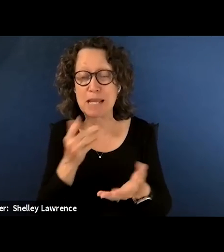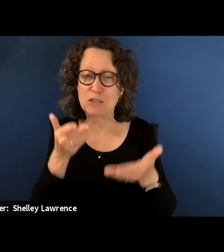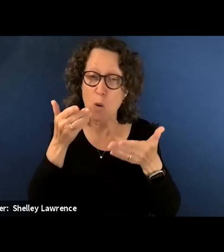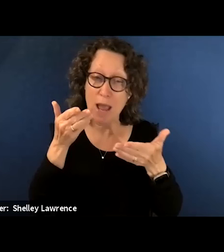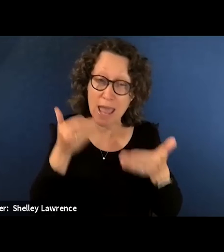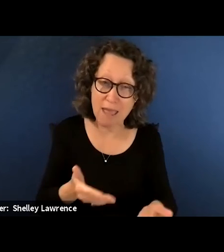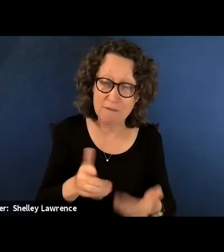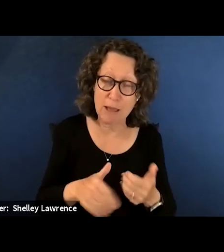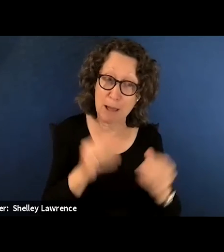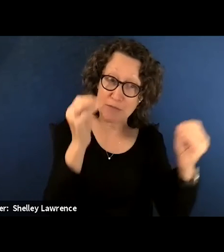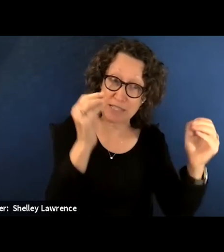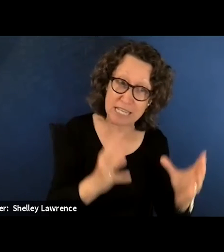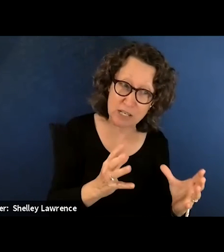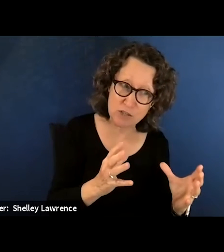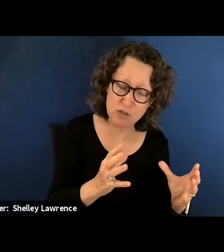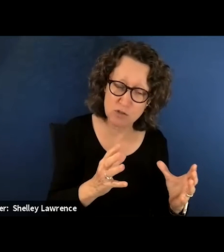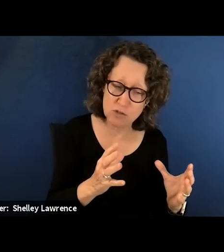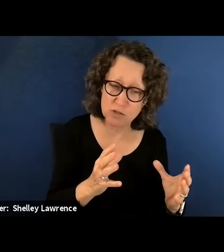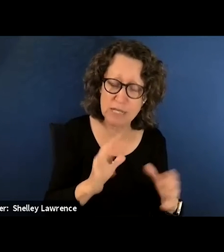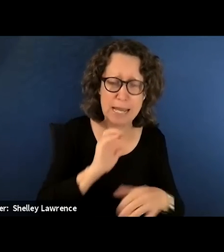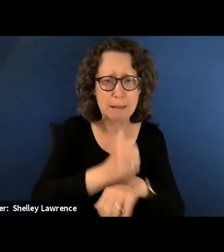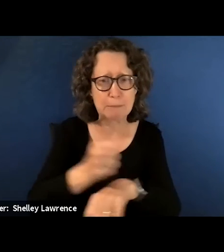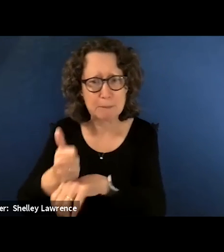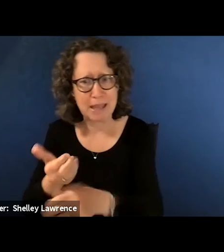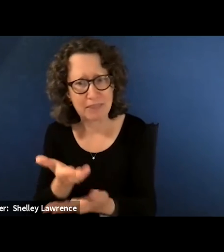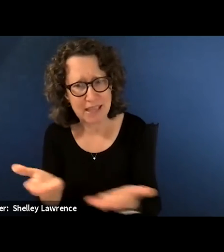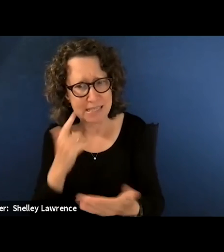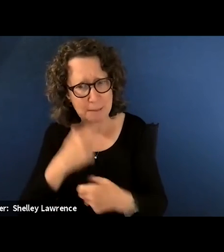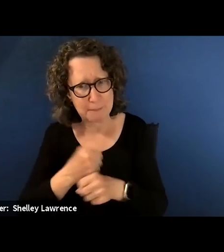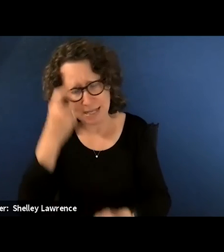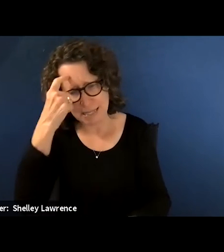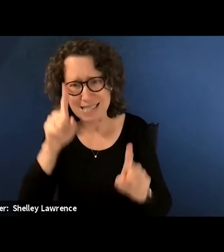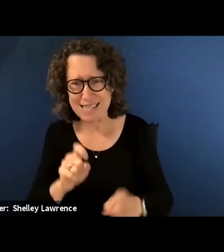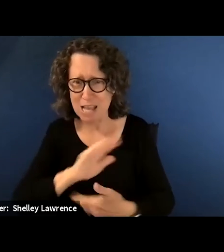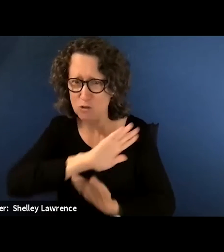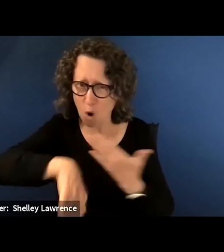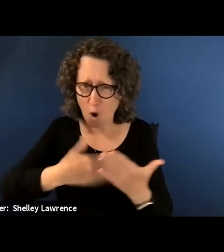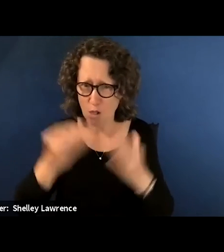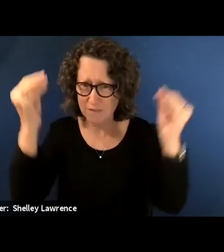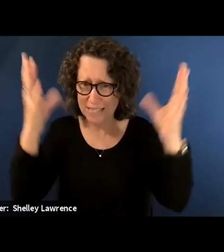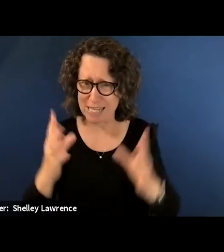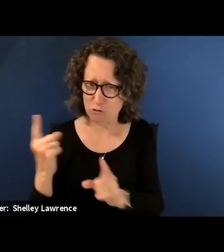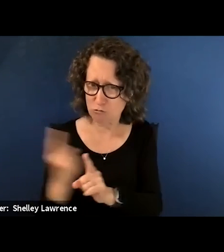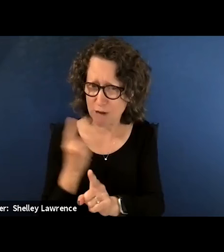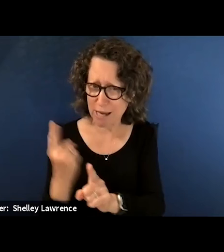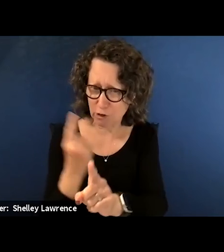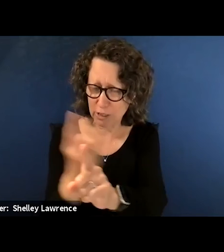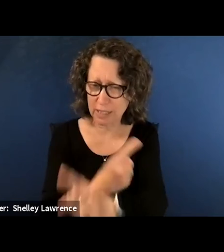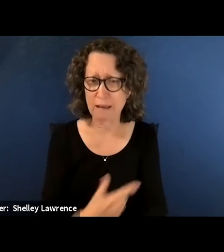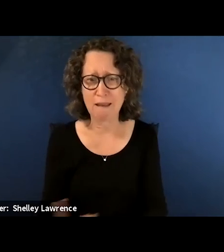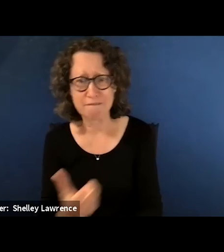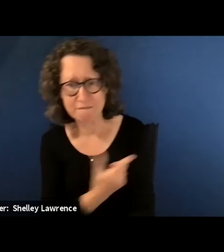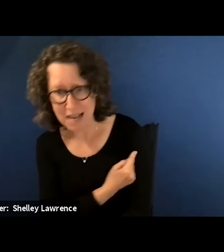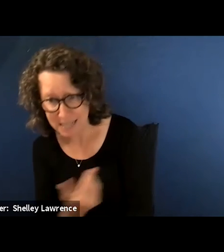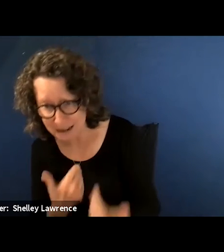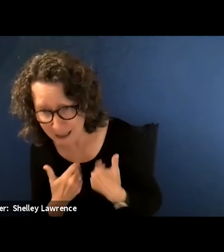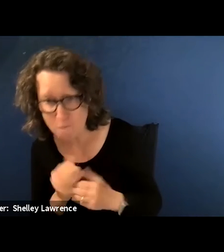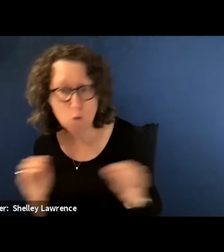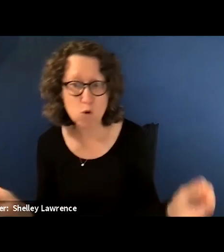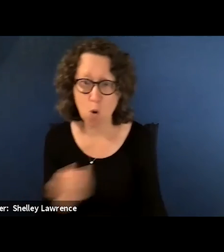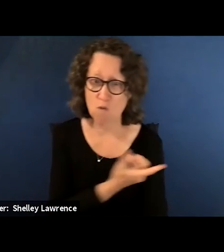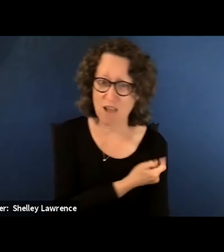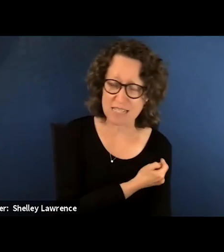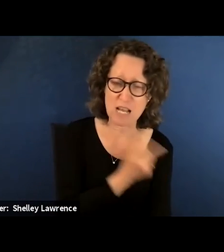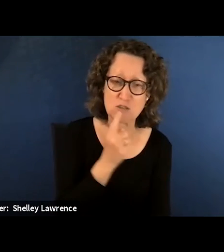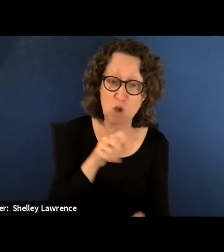En lugar de ser tan estrictos con los maestros, implementen medidas que tienen sentido. Pueden hacer las pruebas regularmente